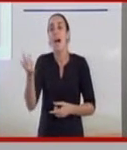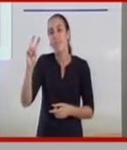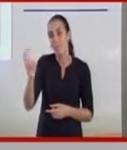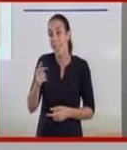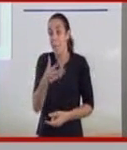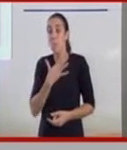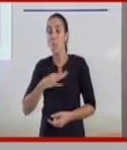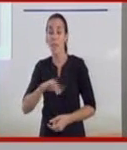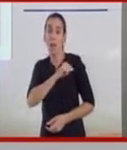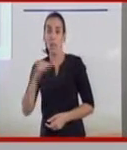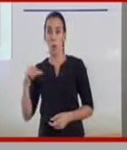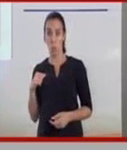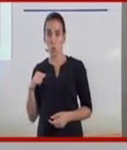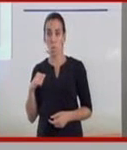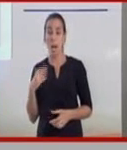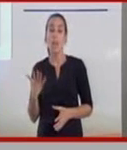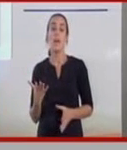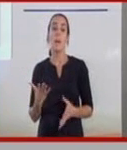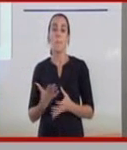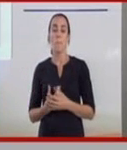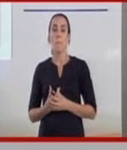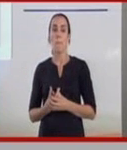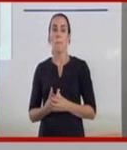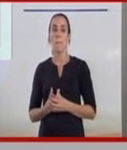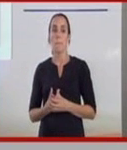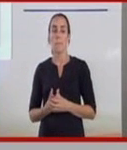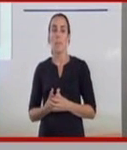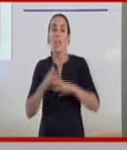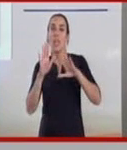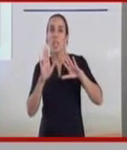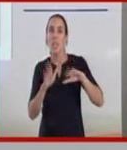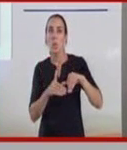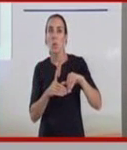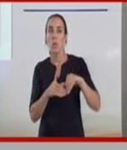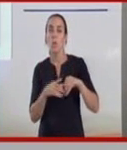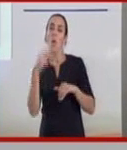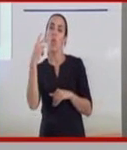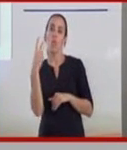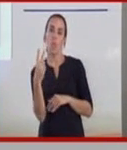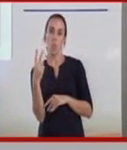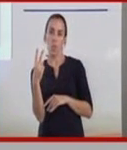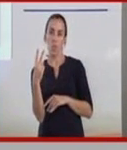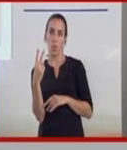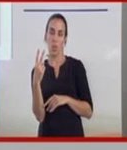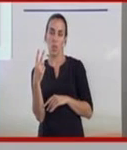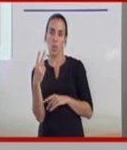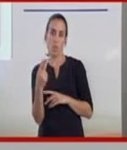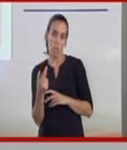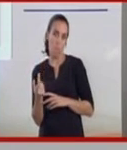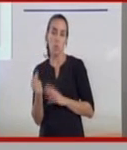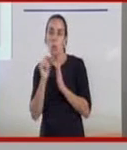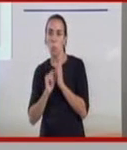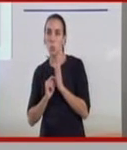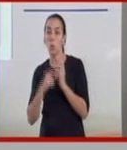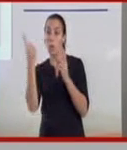una fácil funcionalidad. Y luego, por último, dos referencias, ¿no? Una, y es que no se trata